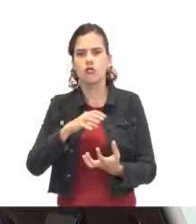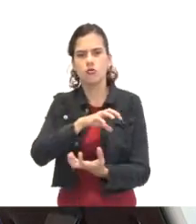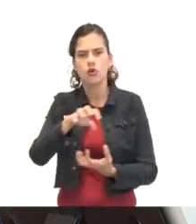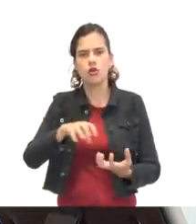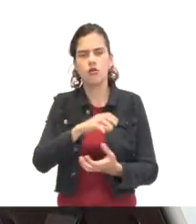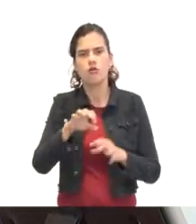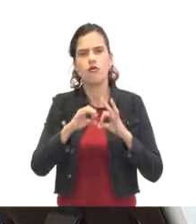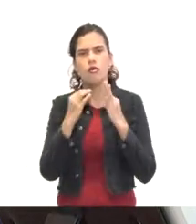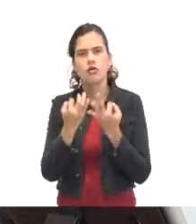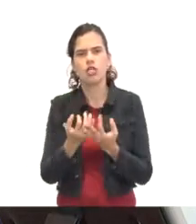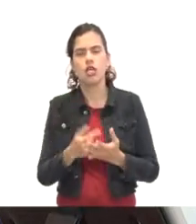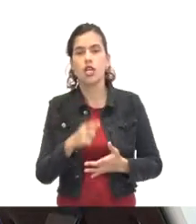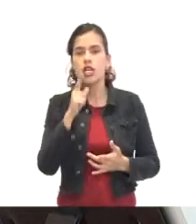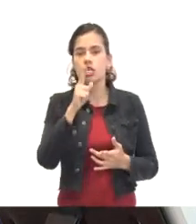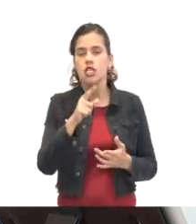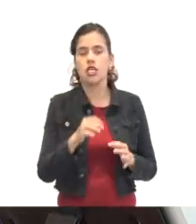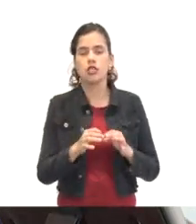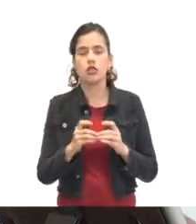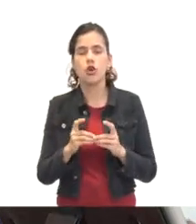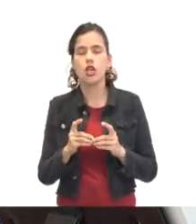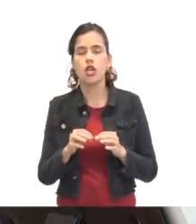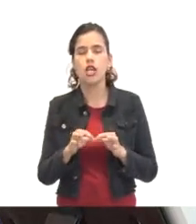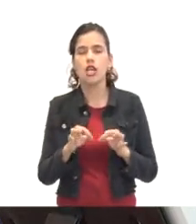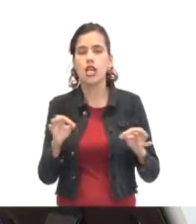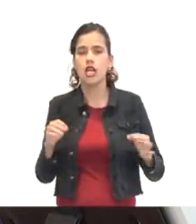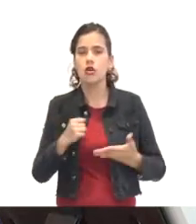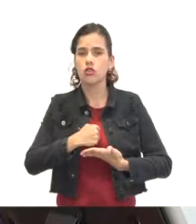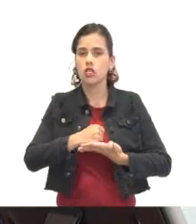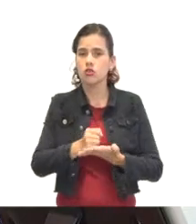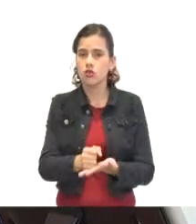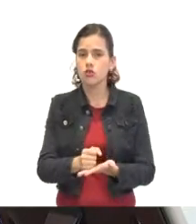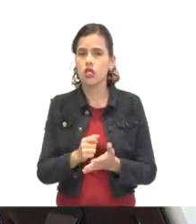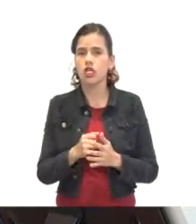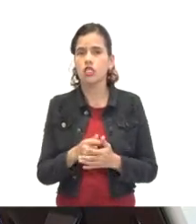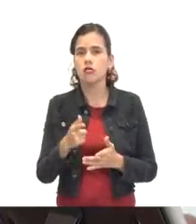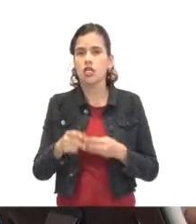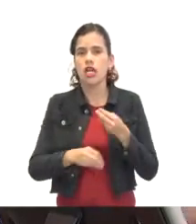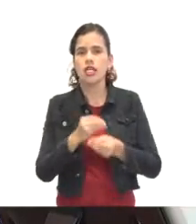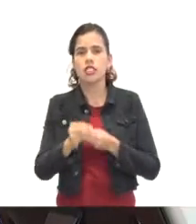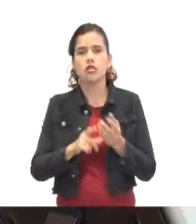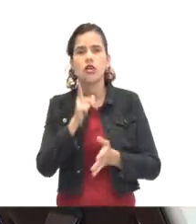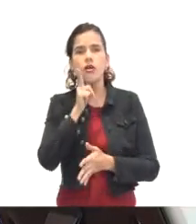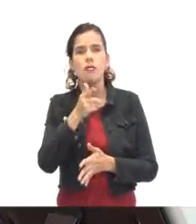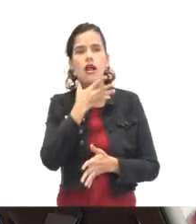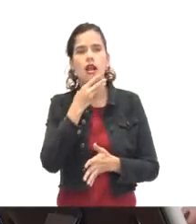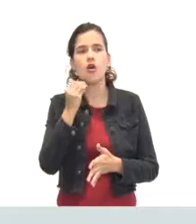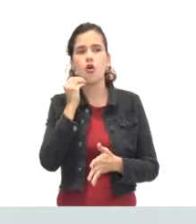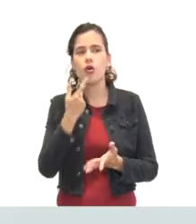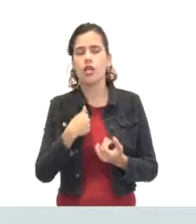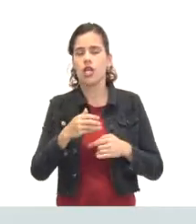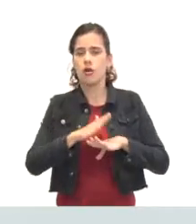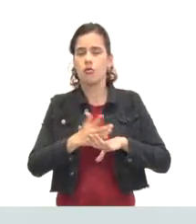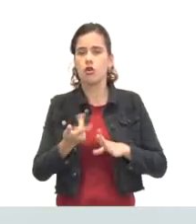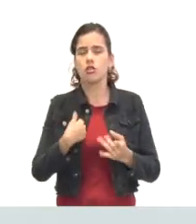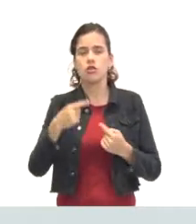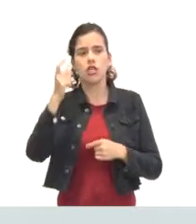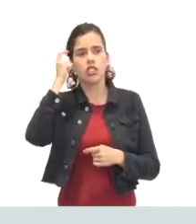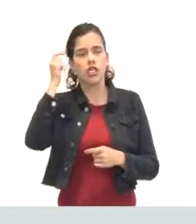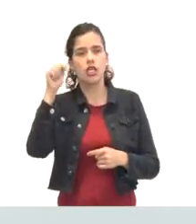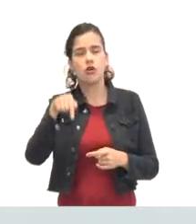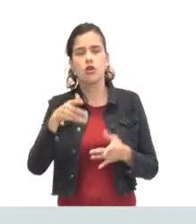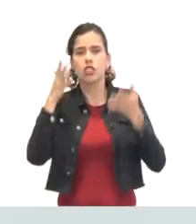conflictos familiares, y esto, lejos de ayudar, termina perjudicando más a nuestros niños, niñas y jóvenes. Es por eso que el día de hoy